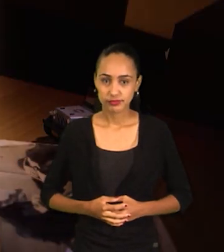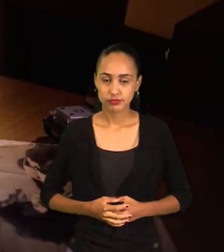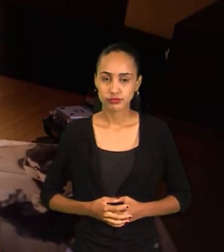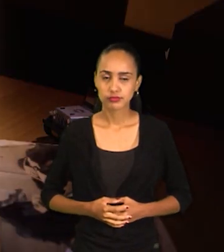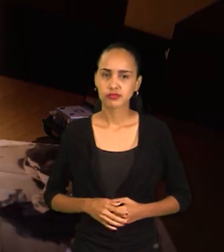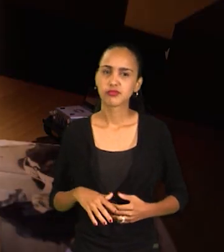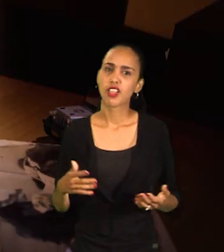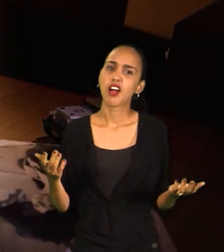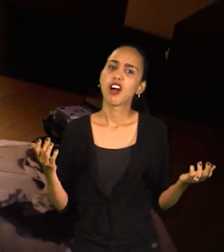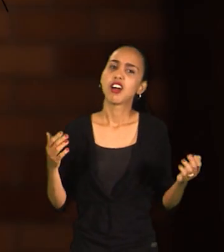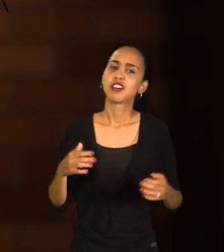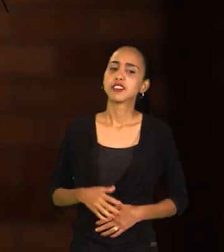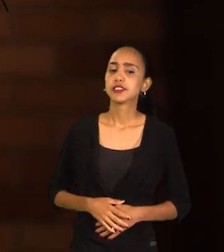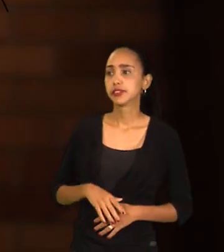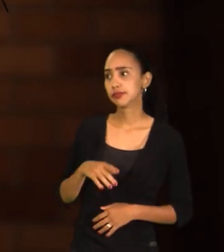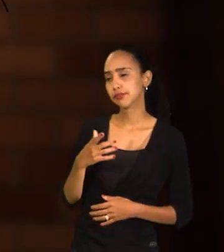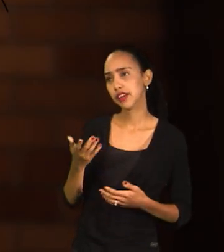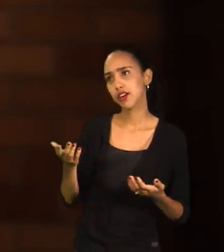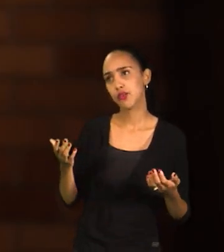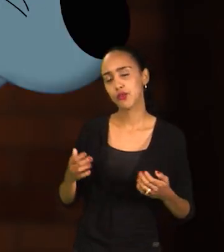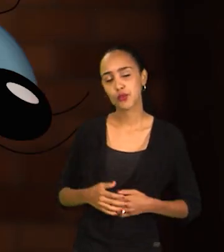¡Federico, compadre!